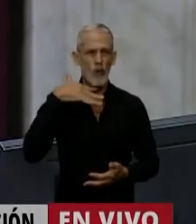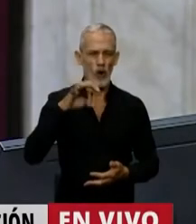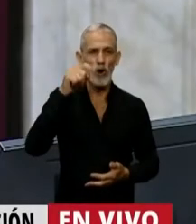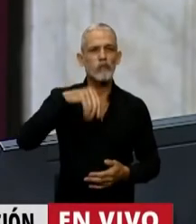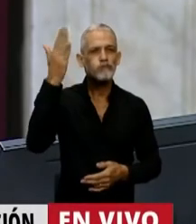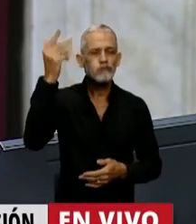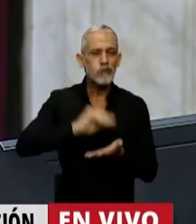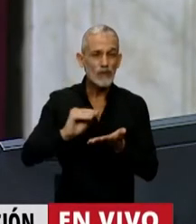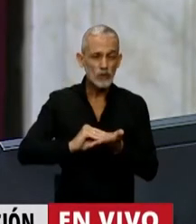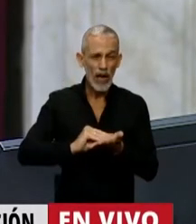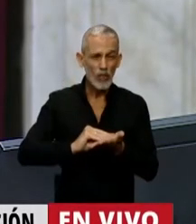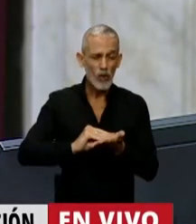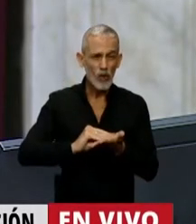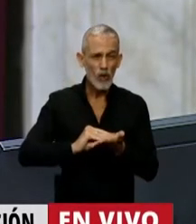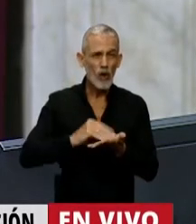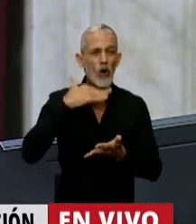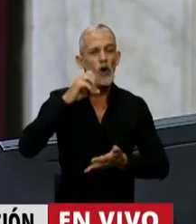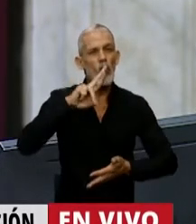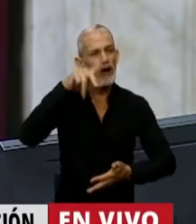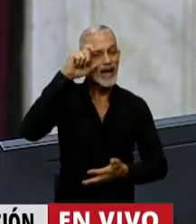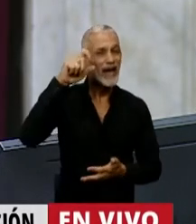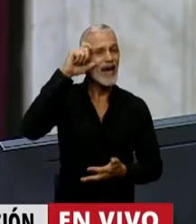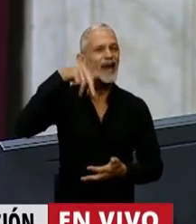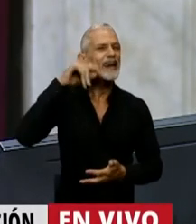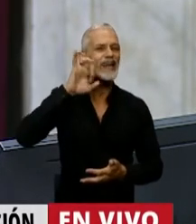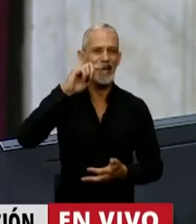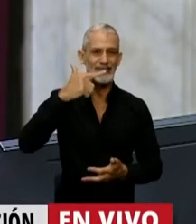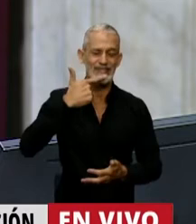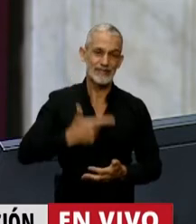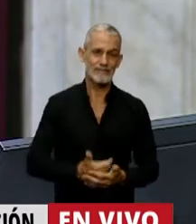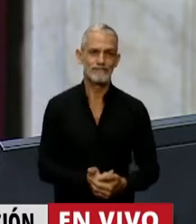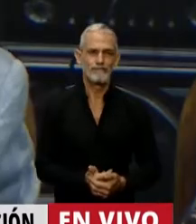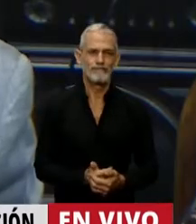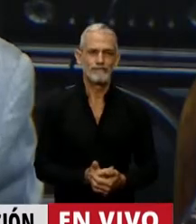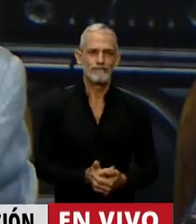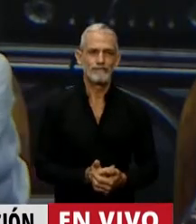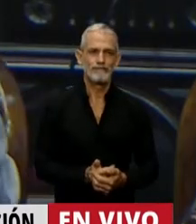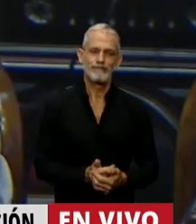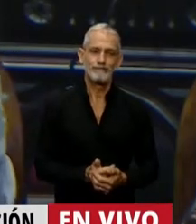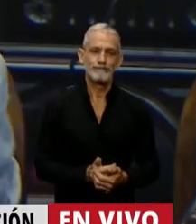uso de la palabra el diputado Jorge Enríquez. Diputado de Marchi.